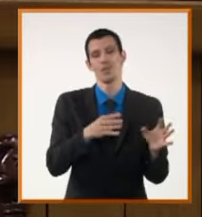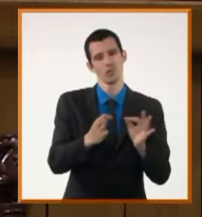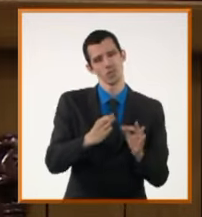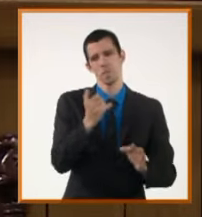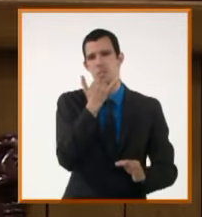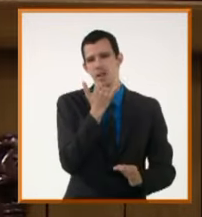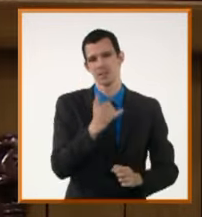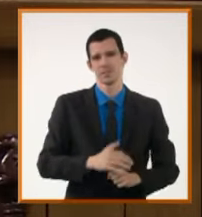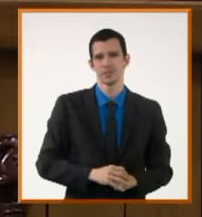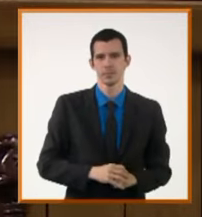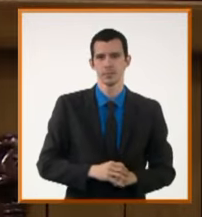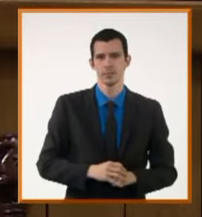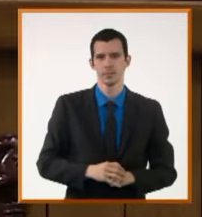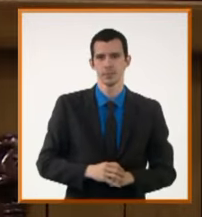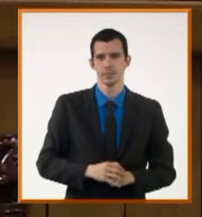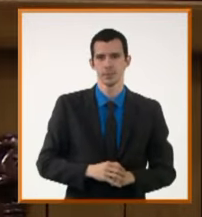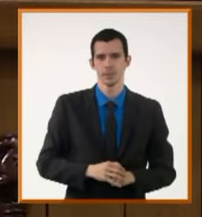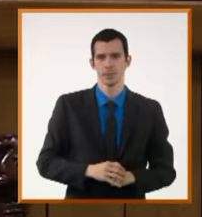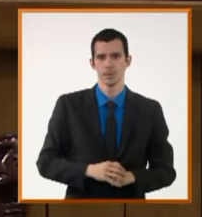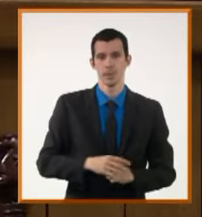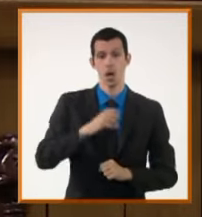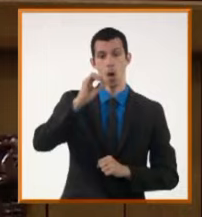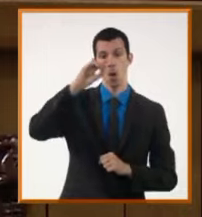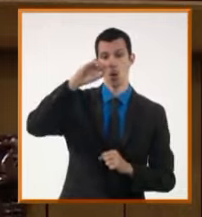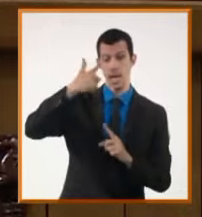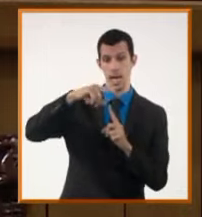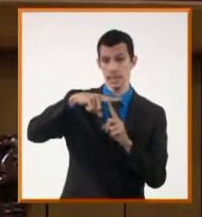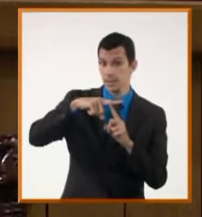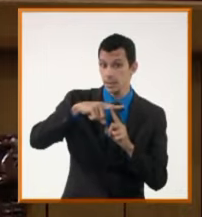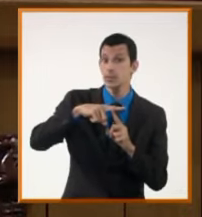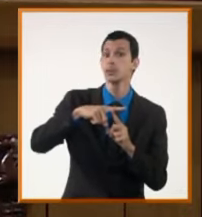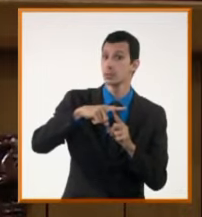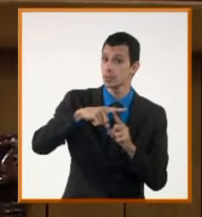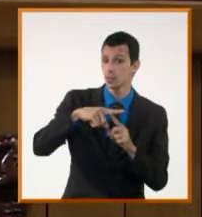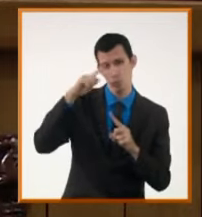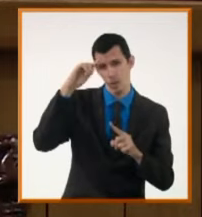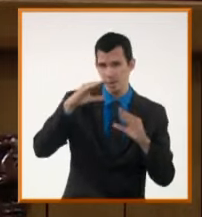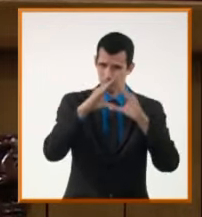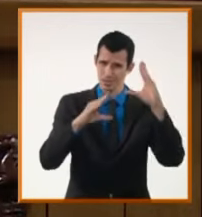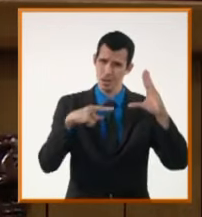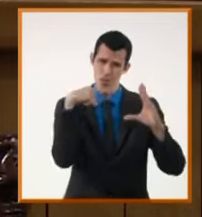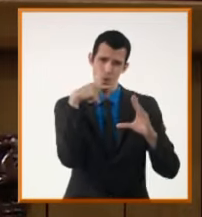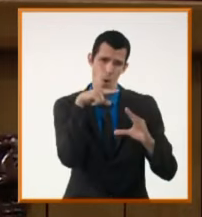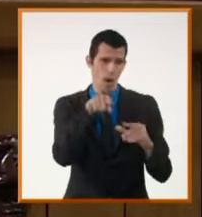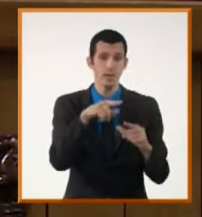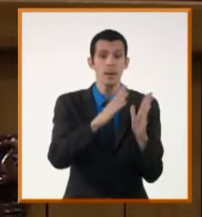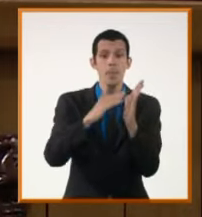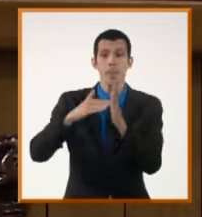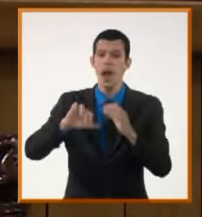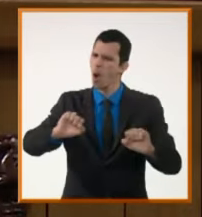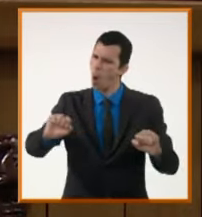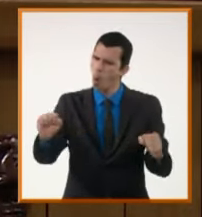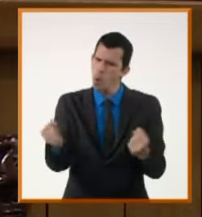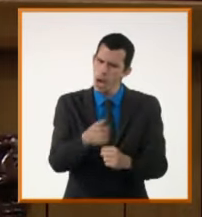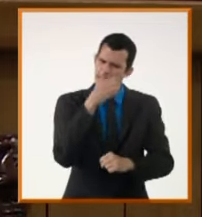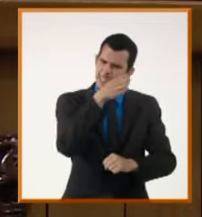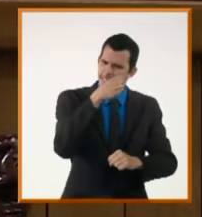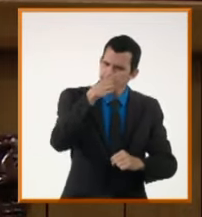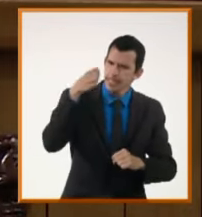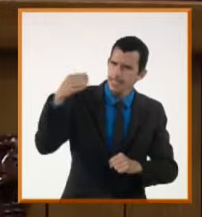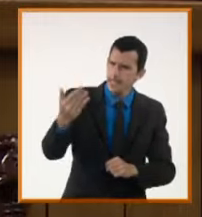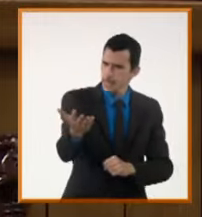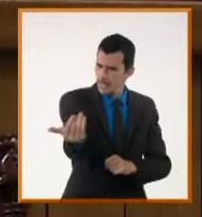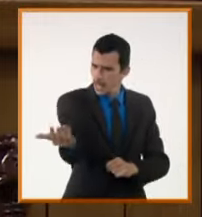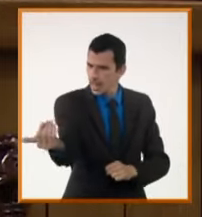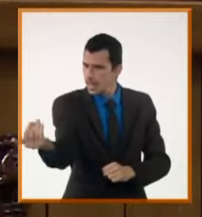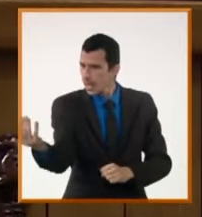Y no somos capaces de ver allí ¿Cuánto es lo que tienen que pagar? Porque a